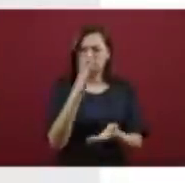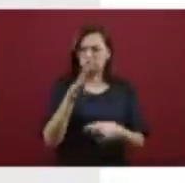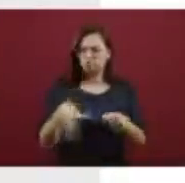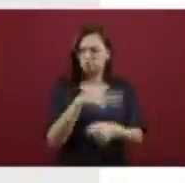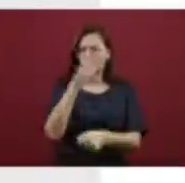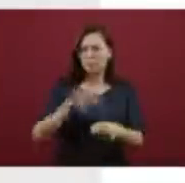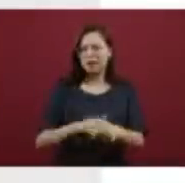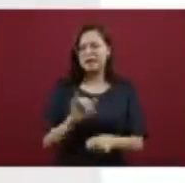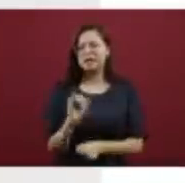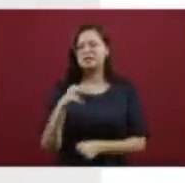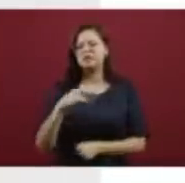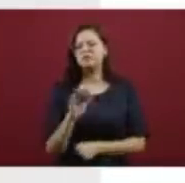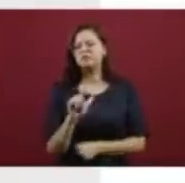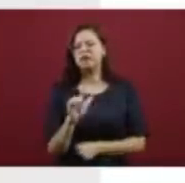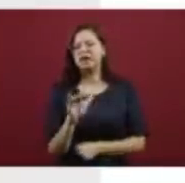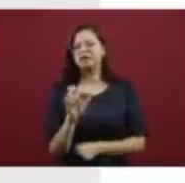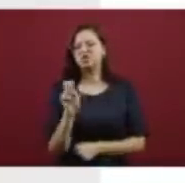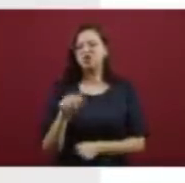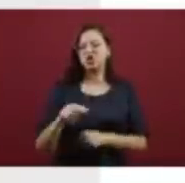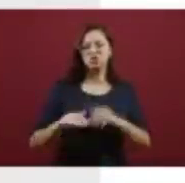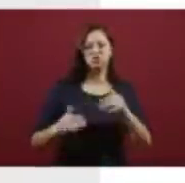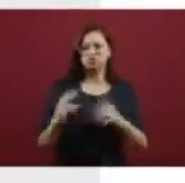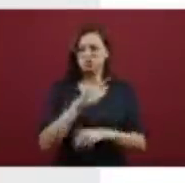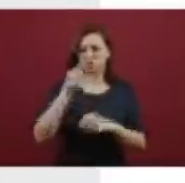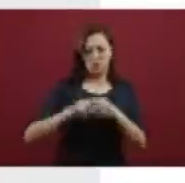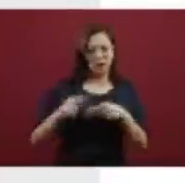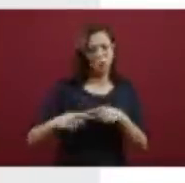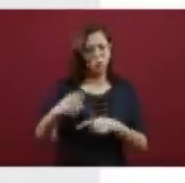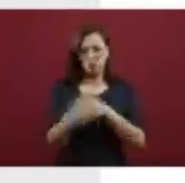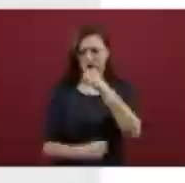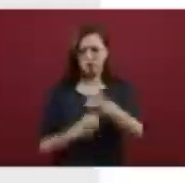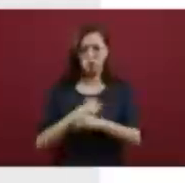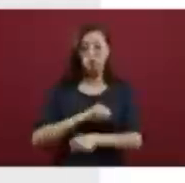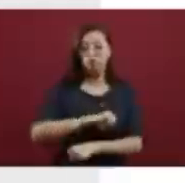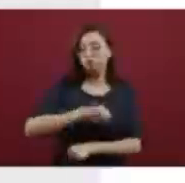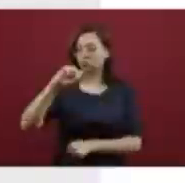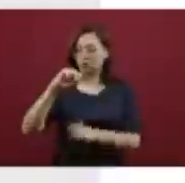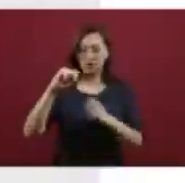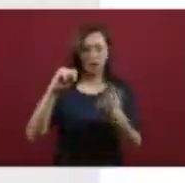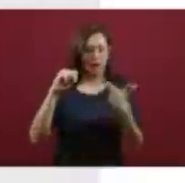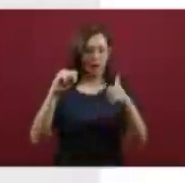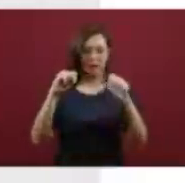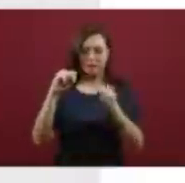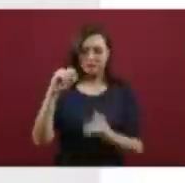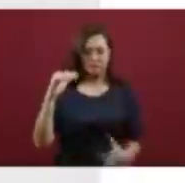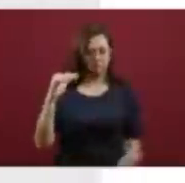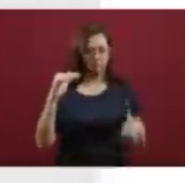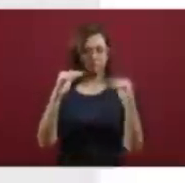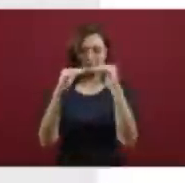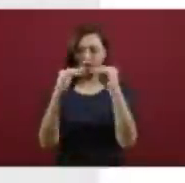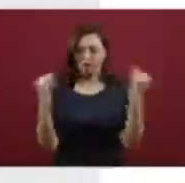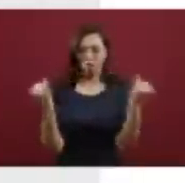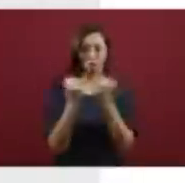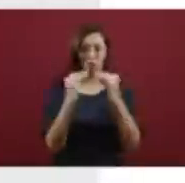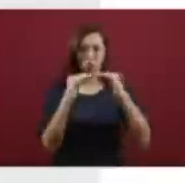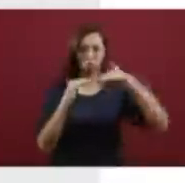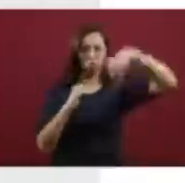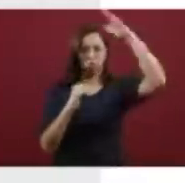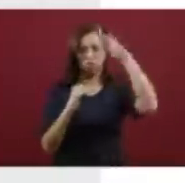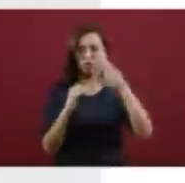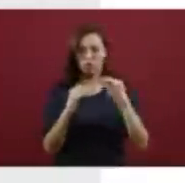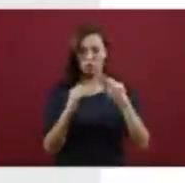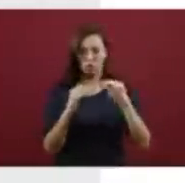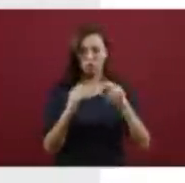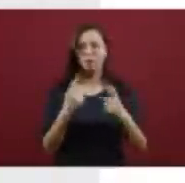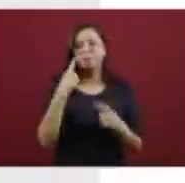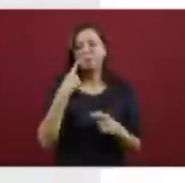que ahí se puede observar en la gráfica, en la línea punteada roja de abajo, se ve cuál